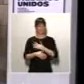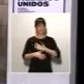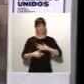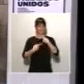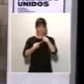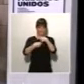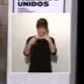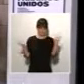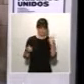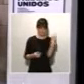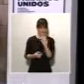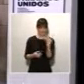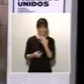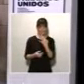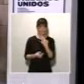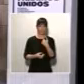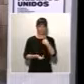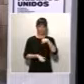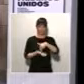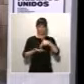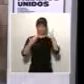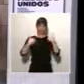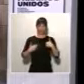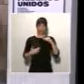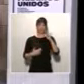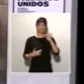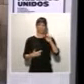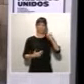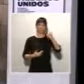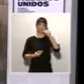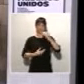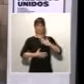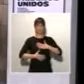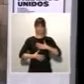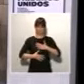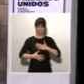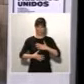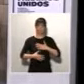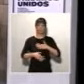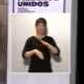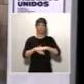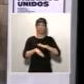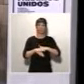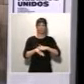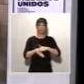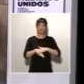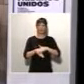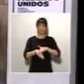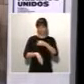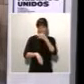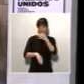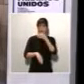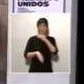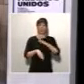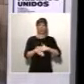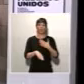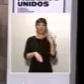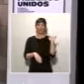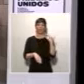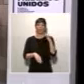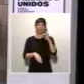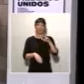estoy yo aquí, en vez de Fernando Simón, esta mañana, esta tarde, perdón, porque ayer Fernando presentó